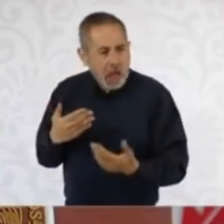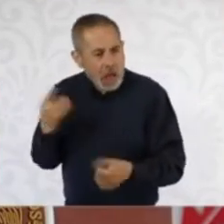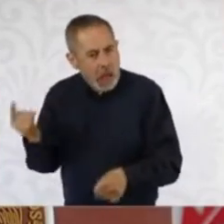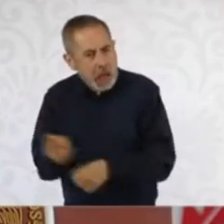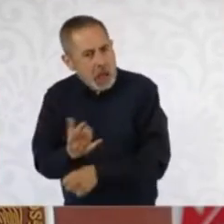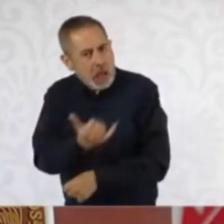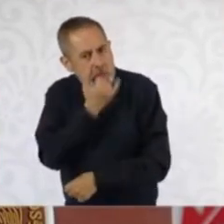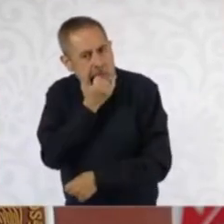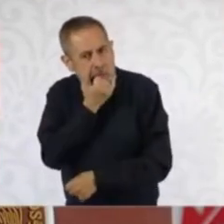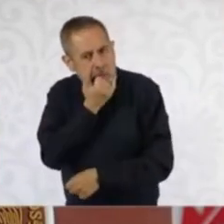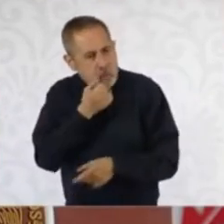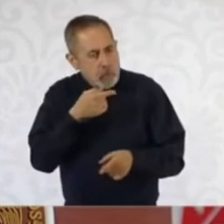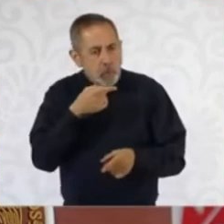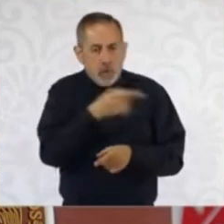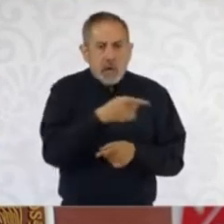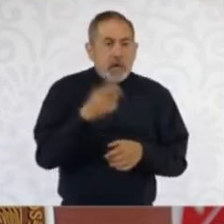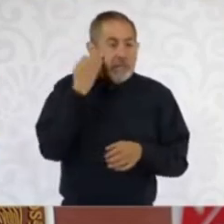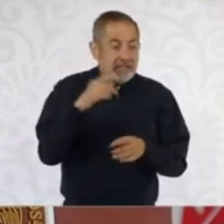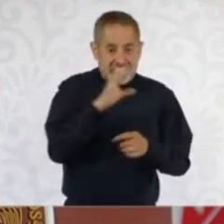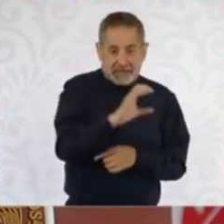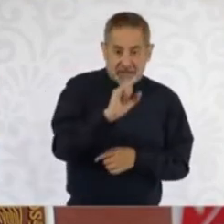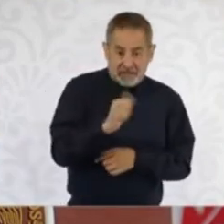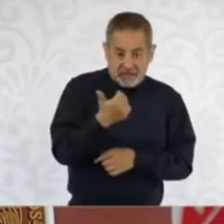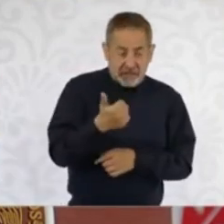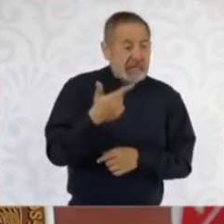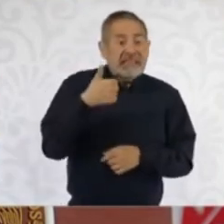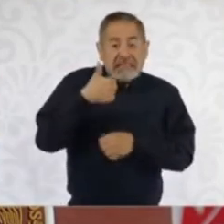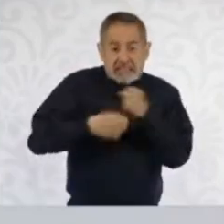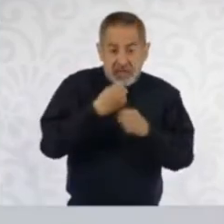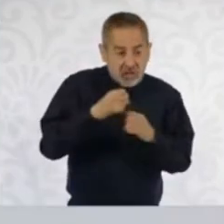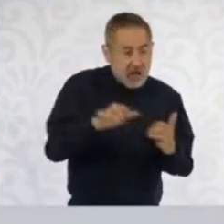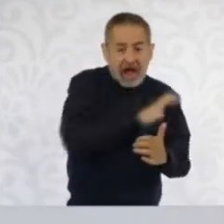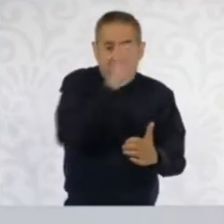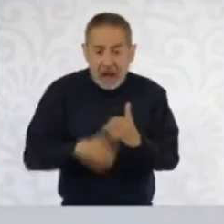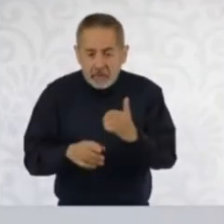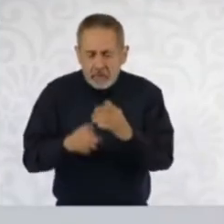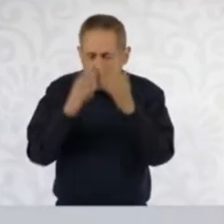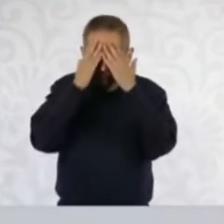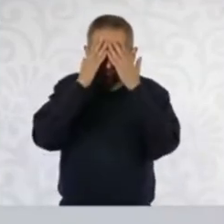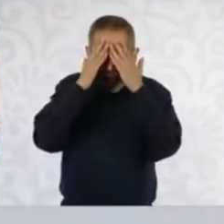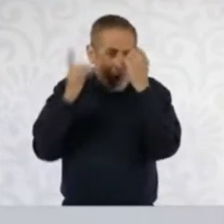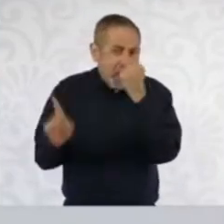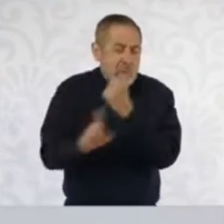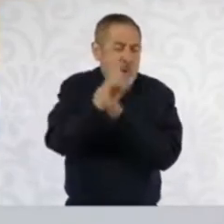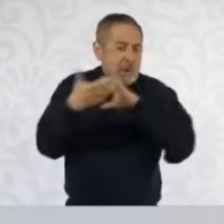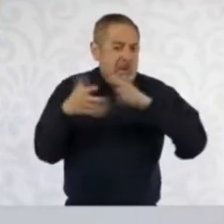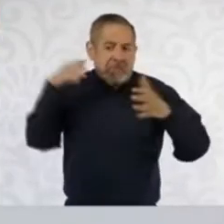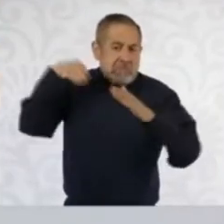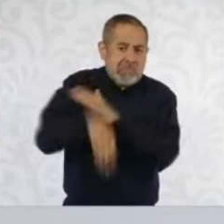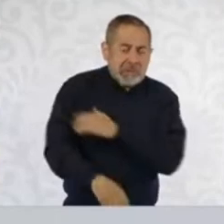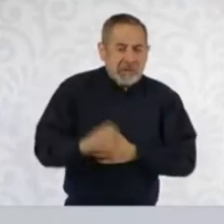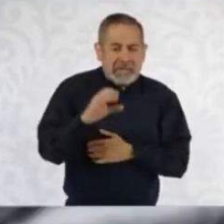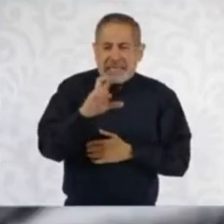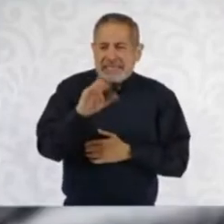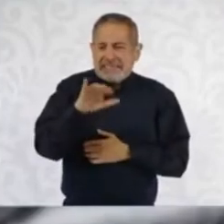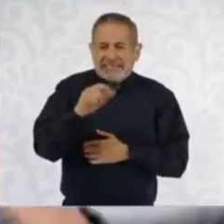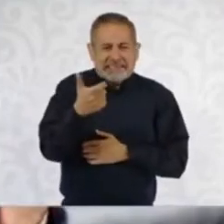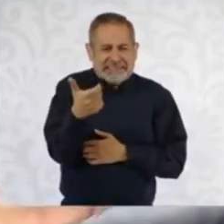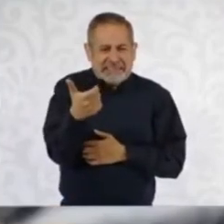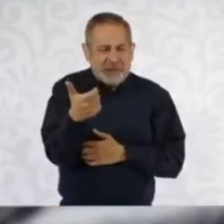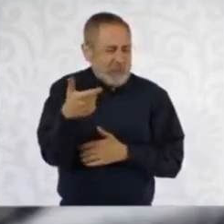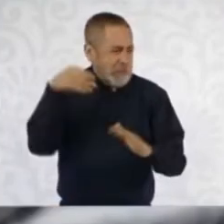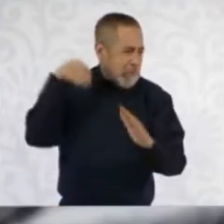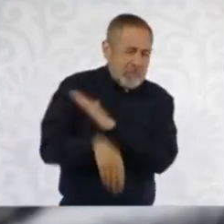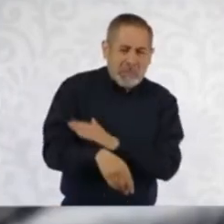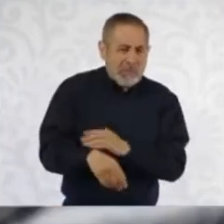Pues, ¿cuál sería el tema? Que termina el sexenio de Salinas y viene una crisis profunda y se echan la culpa entre ellos, entre Zedillo